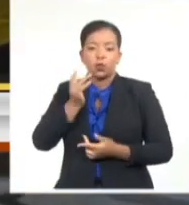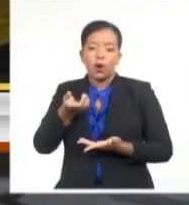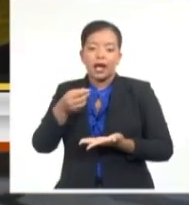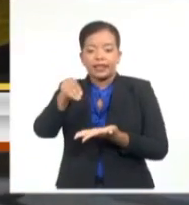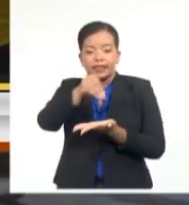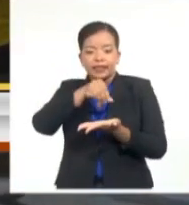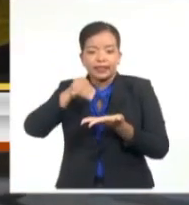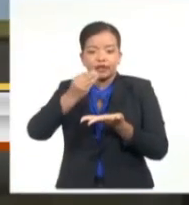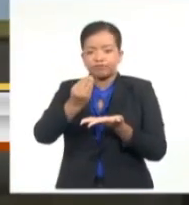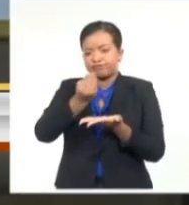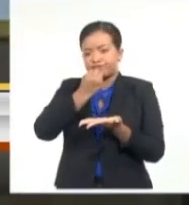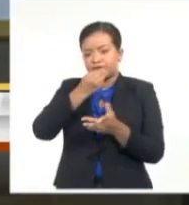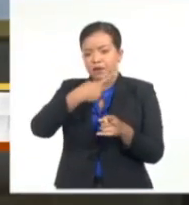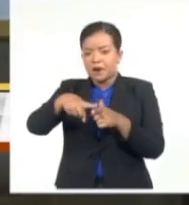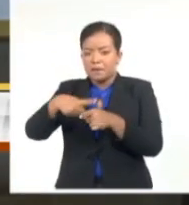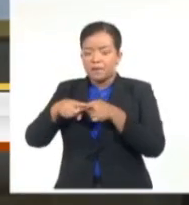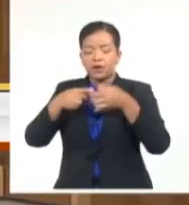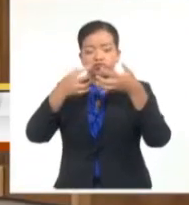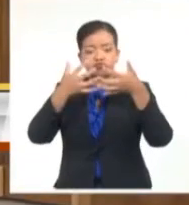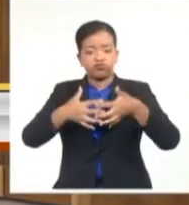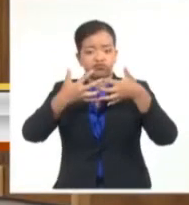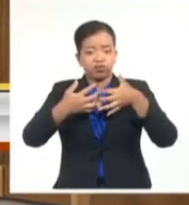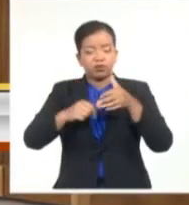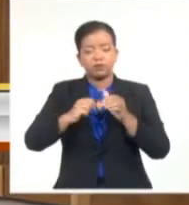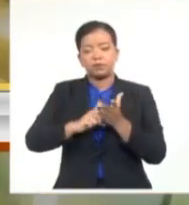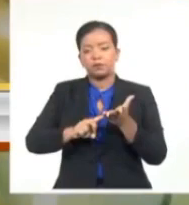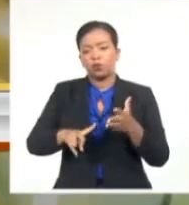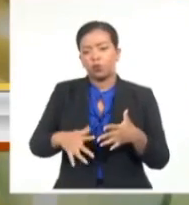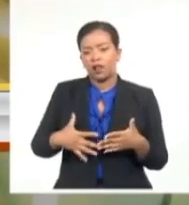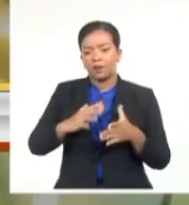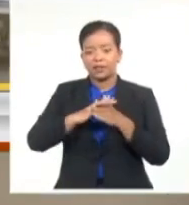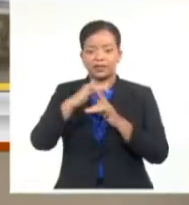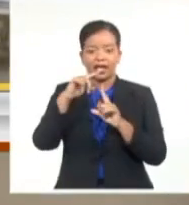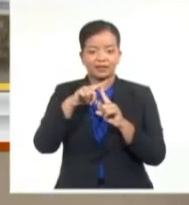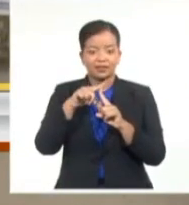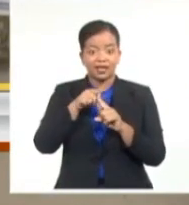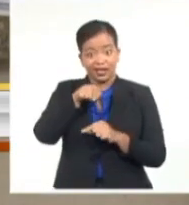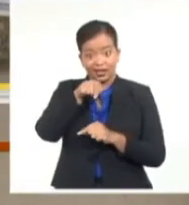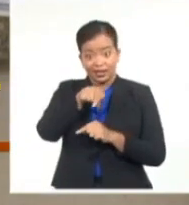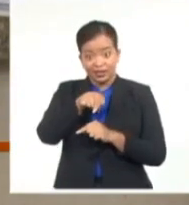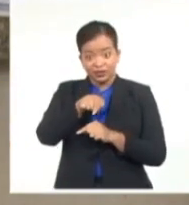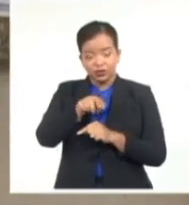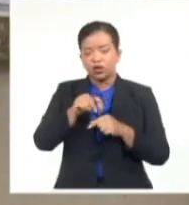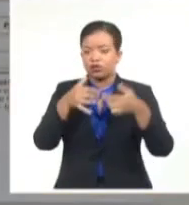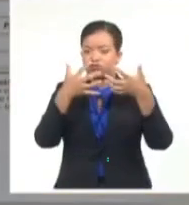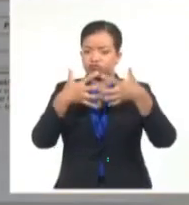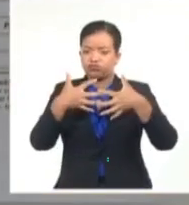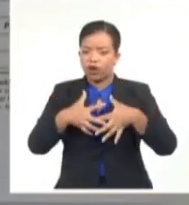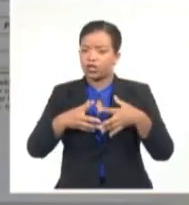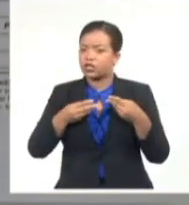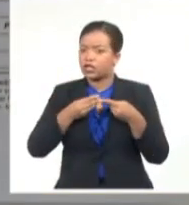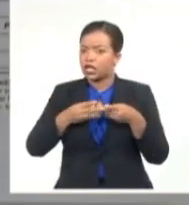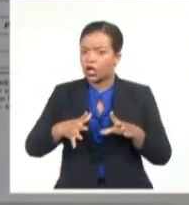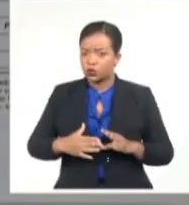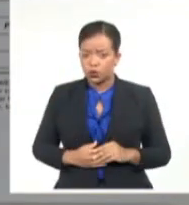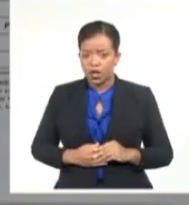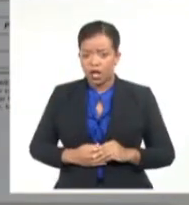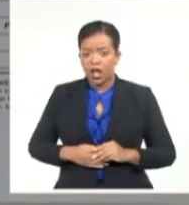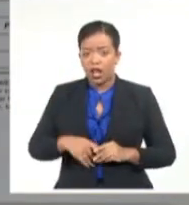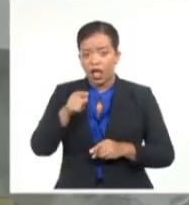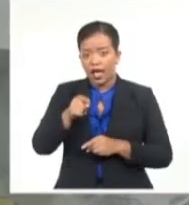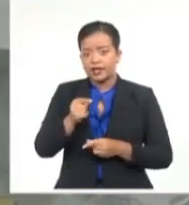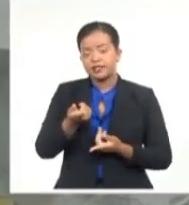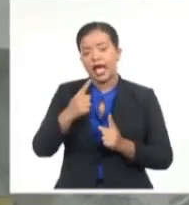promueve sus producciones en la provincia de Matanzas. La Botica de la Abuela ofrece productos bionaturales a consumir en